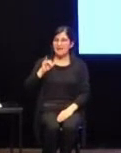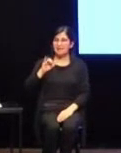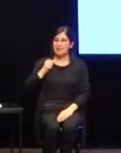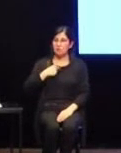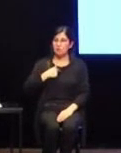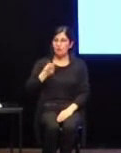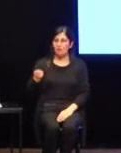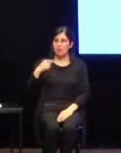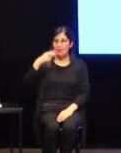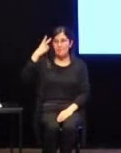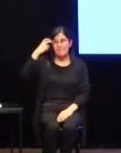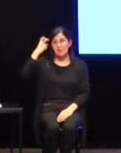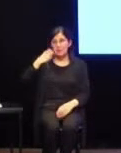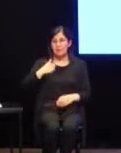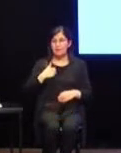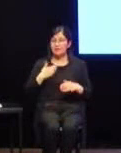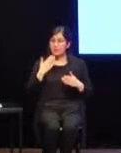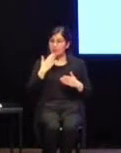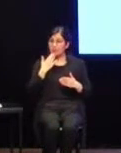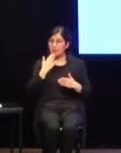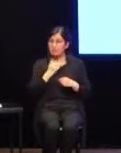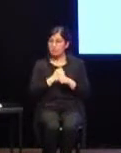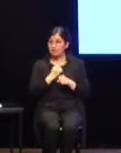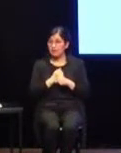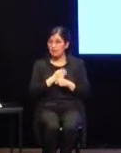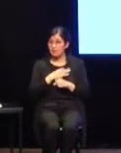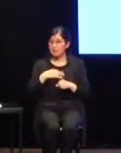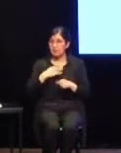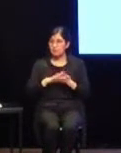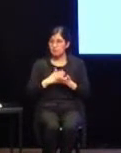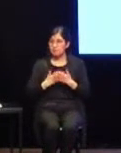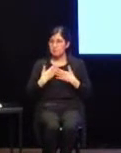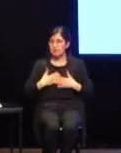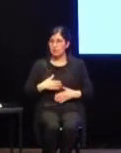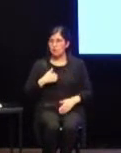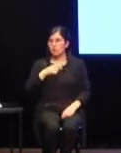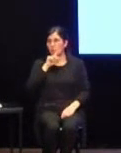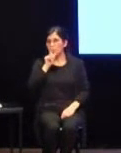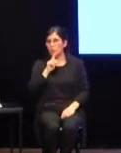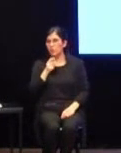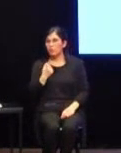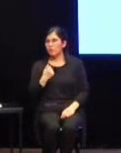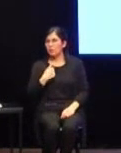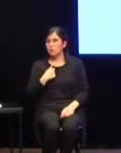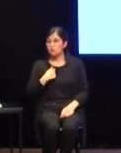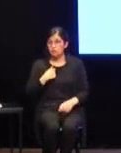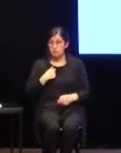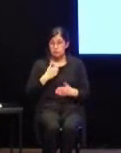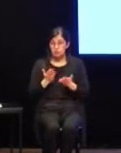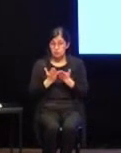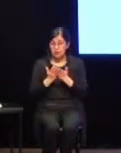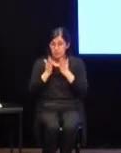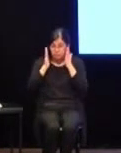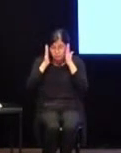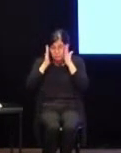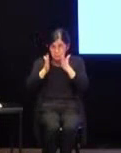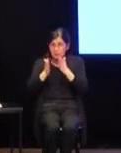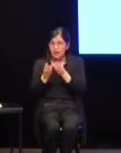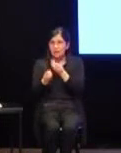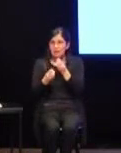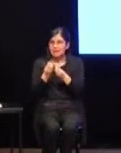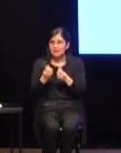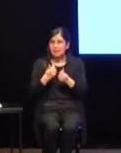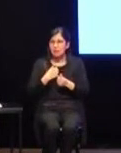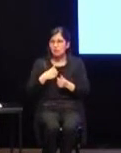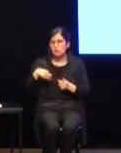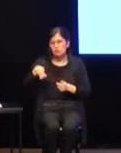México y estoy ahorita con la Superintendencia de Salud. Mi pregunta va en dos sentidos. Nosotros estudiamos calidad de la atención clínica y estamos tratando de